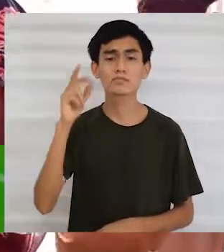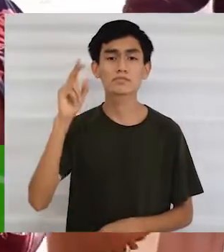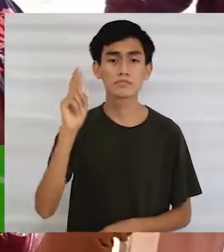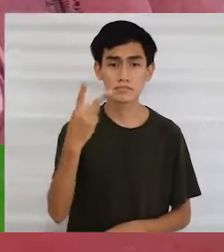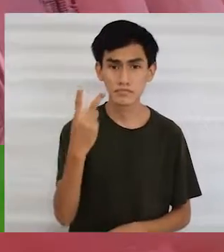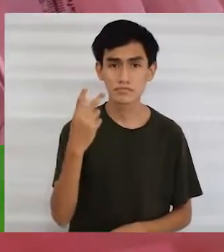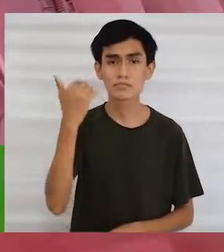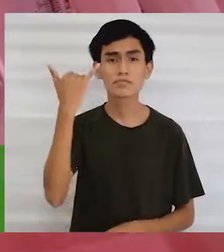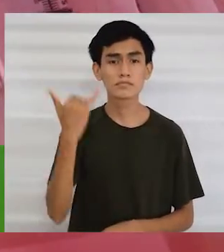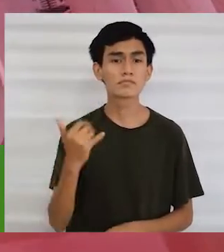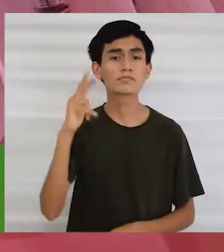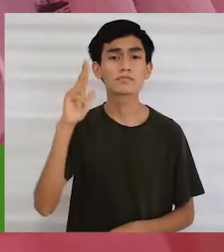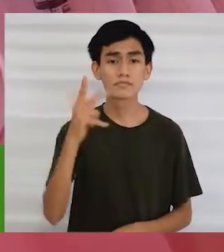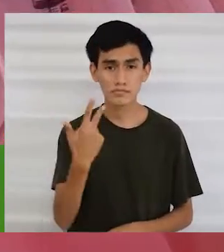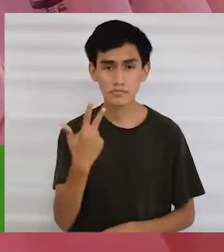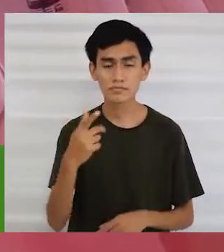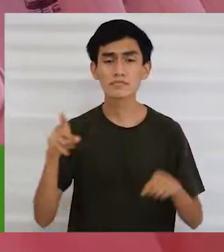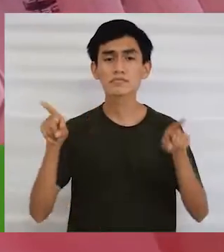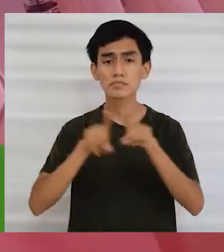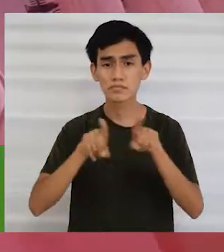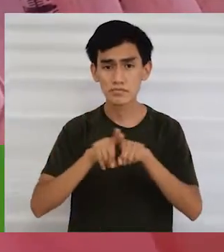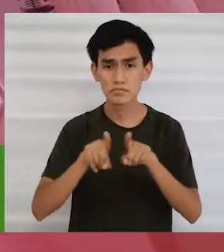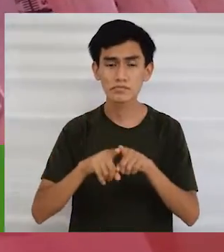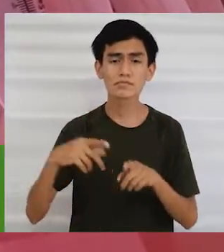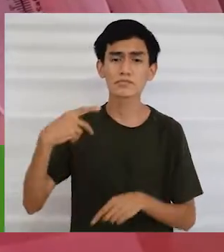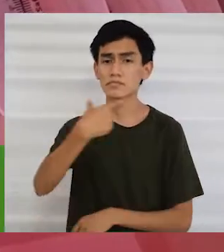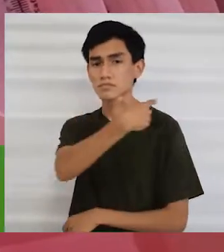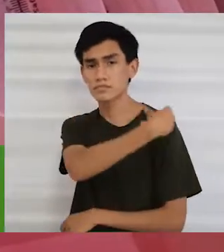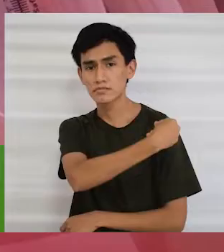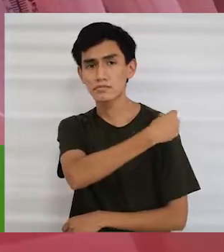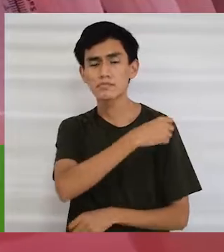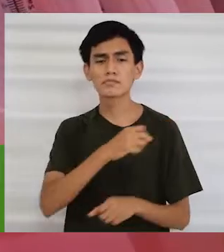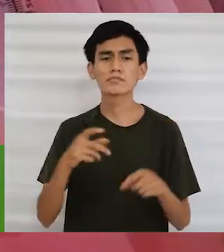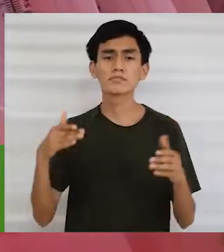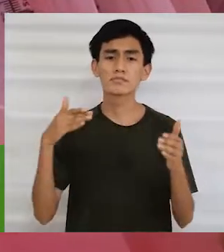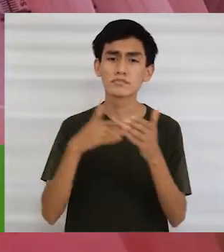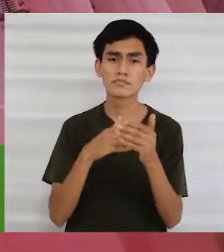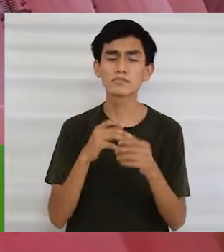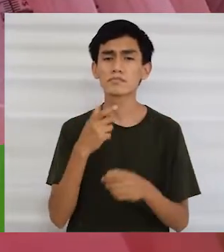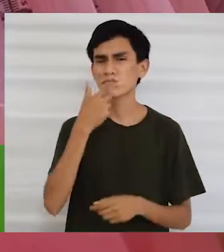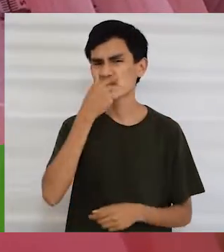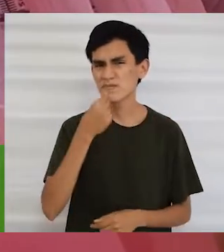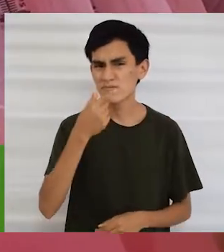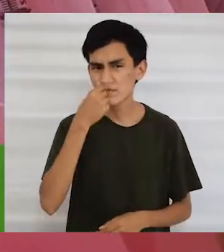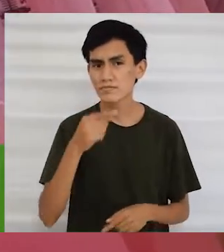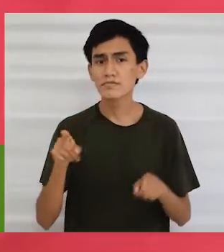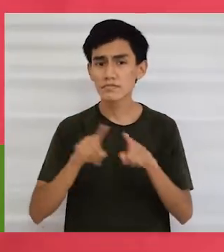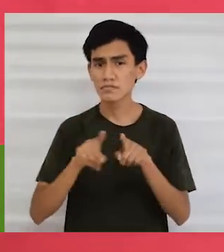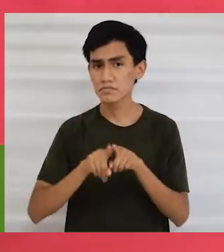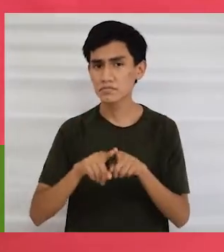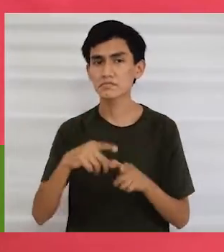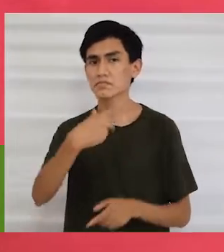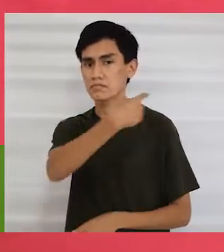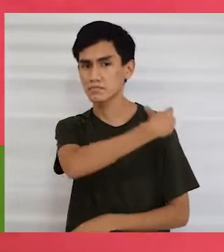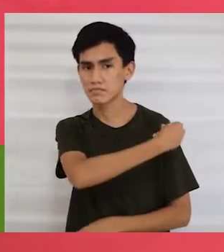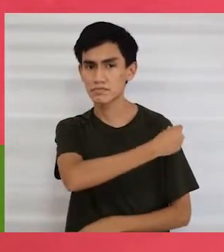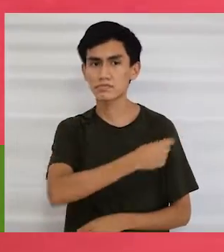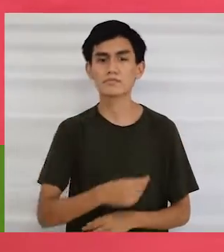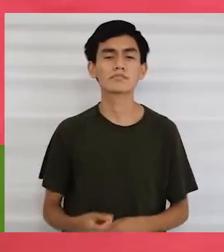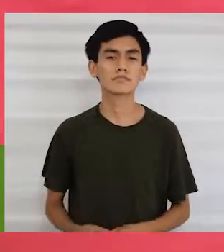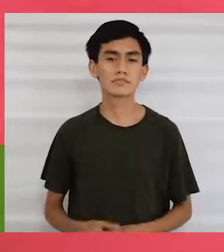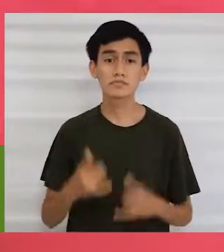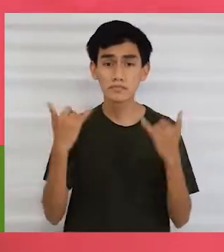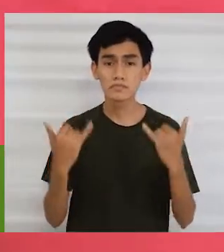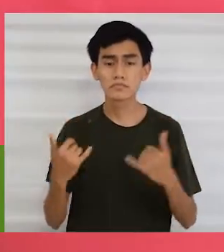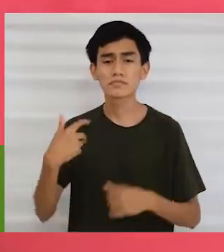al carnet y a las personas que deseen aplicarse contra la influenza se les aplica simultáneamente. Las vacunas que